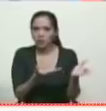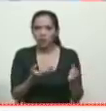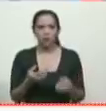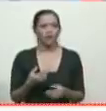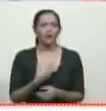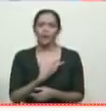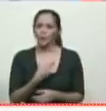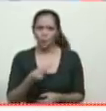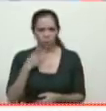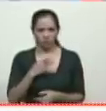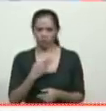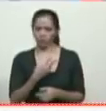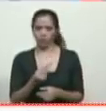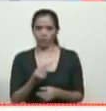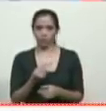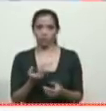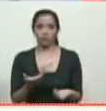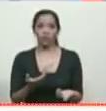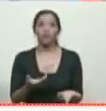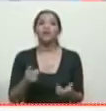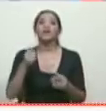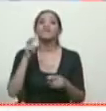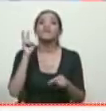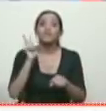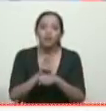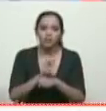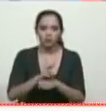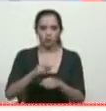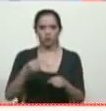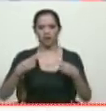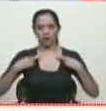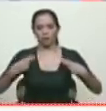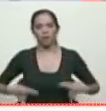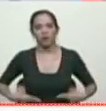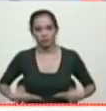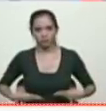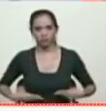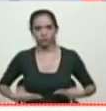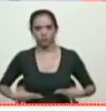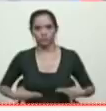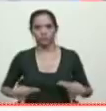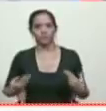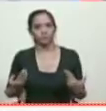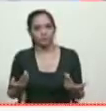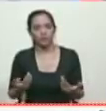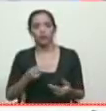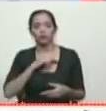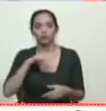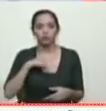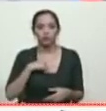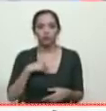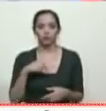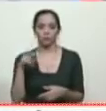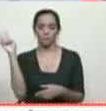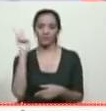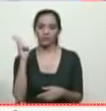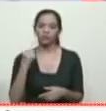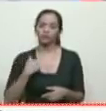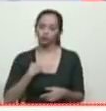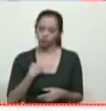es inhumano, es porque va en contra de la humanidad. Entonces estamos nosotros, los venezolanos, y yo lo